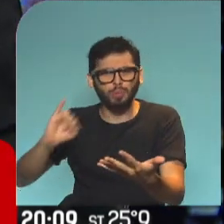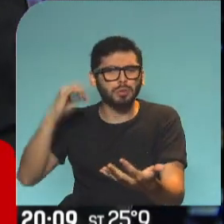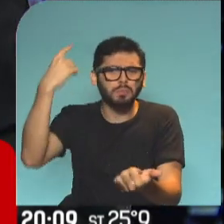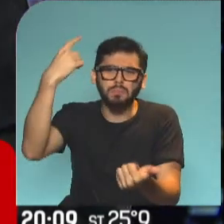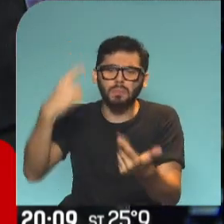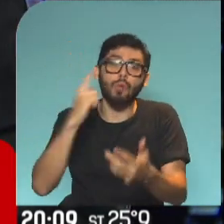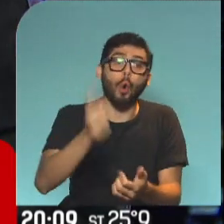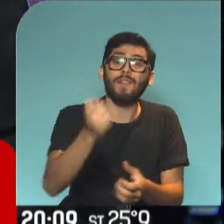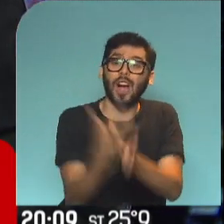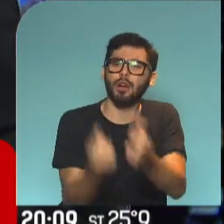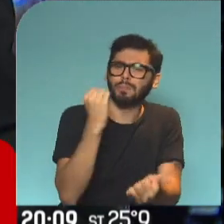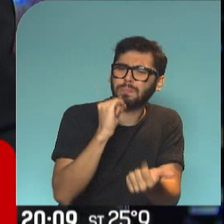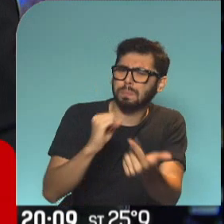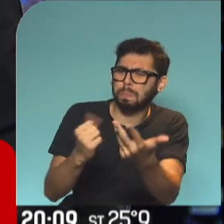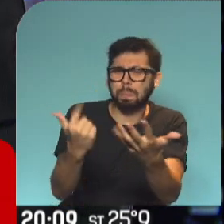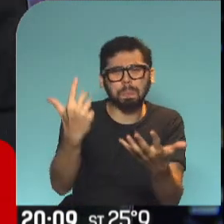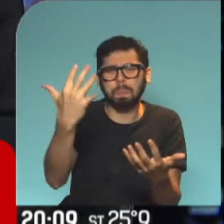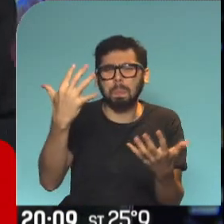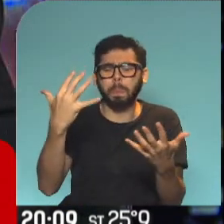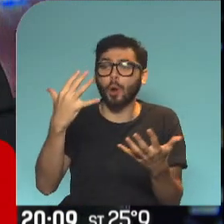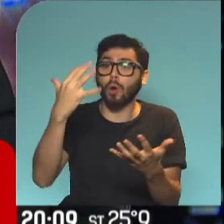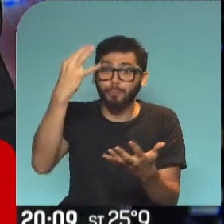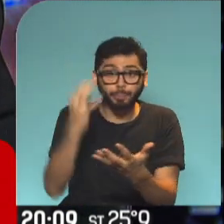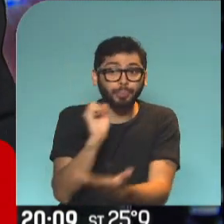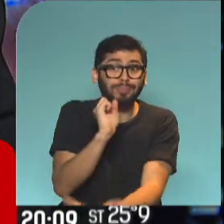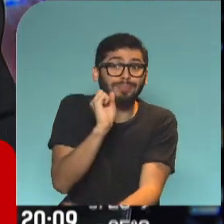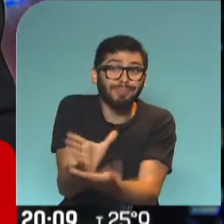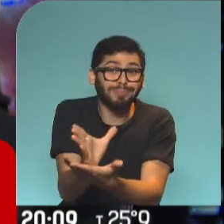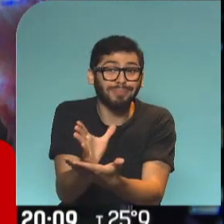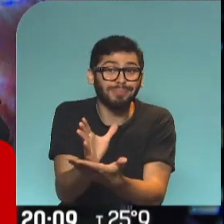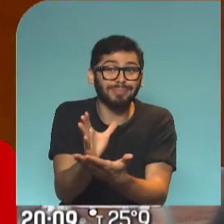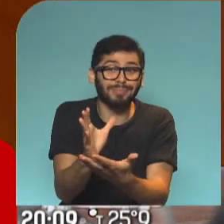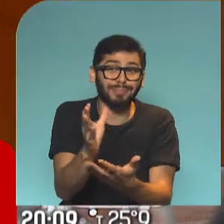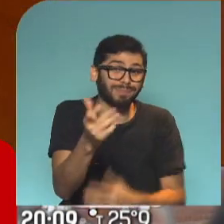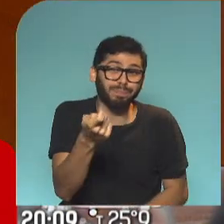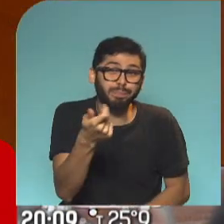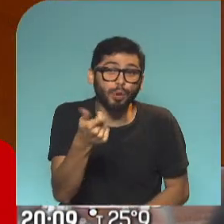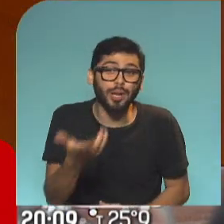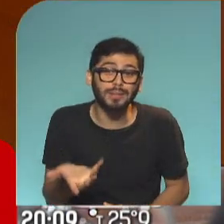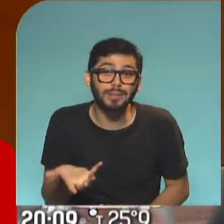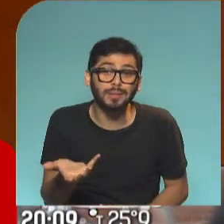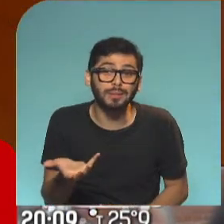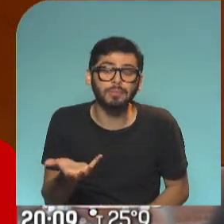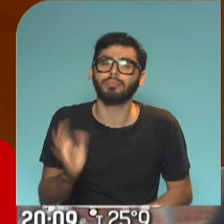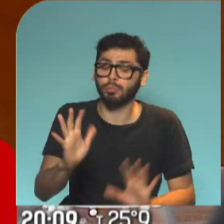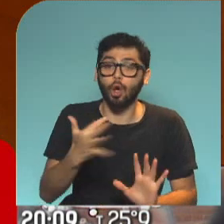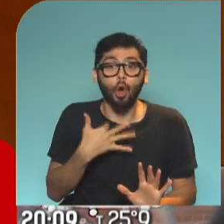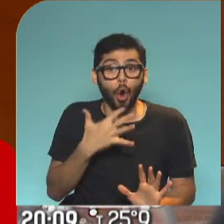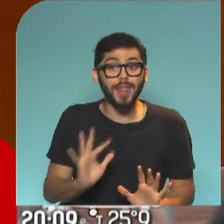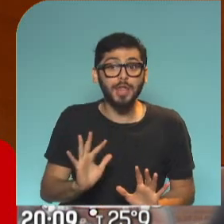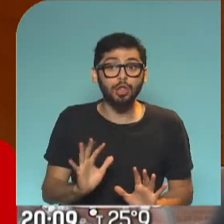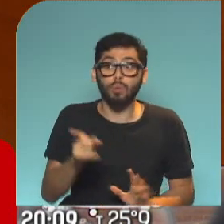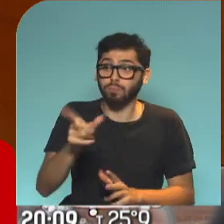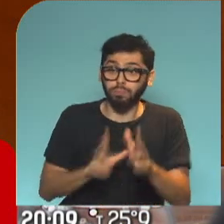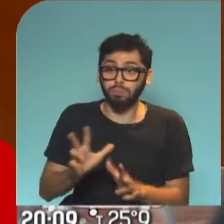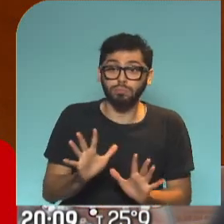sanciones a la destitución sino las sanciones administrativas reciben los jueces bien lo entiendo creo que es cierto